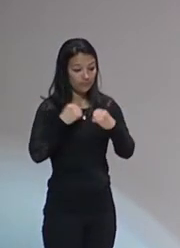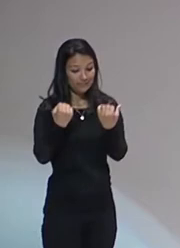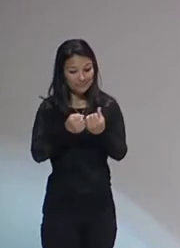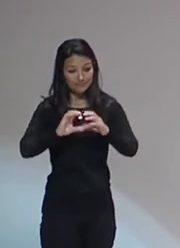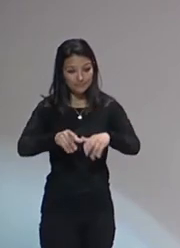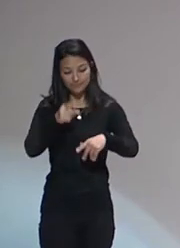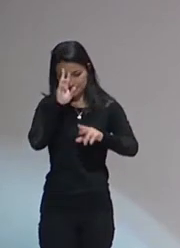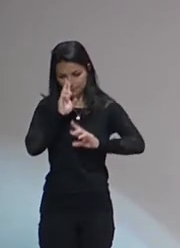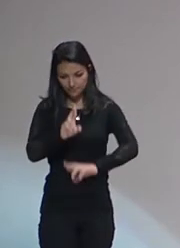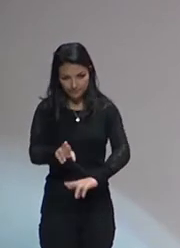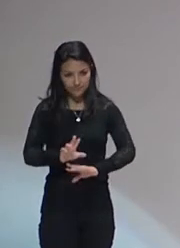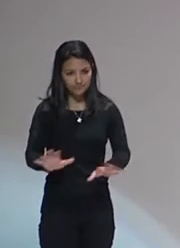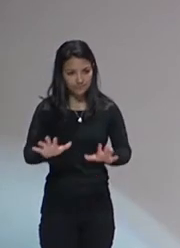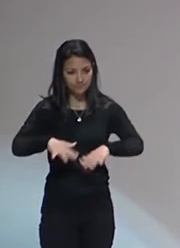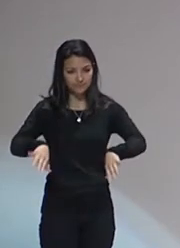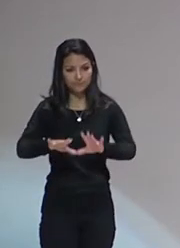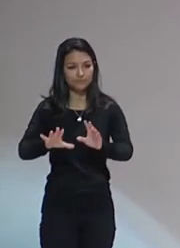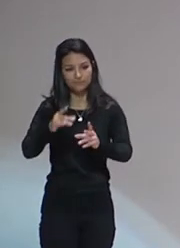se podría,